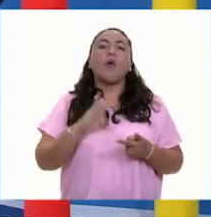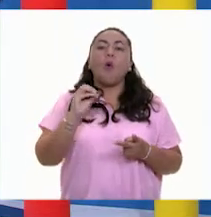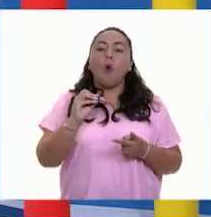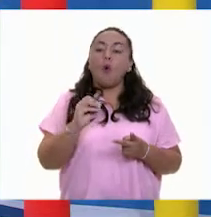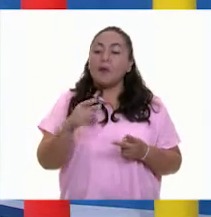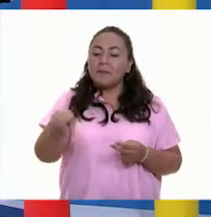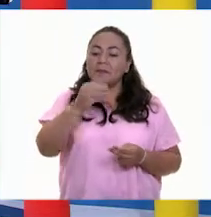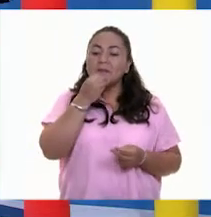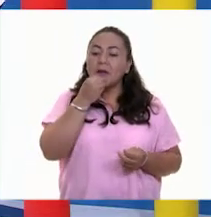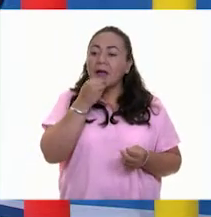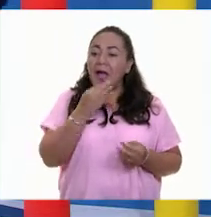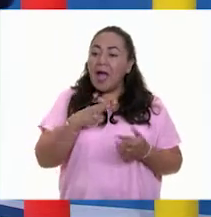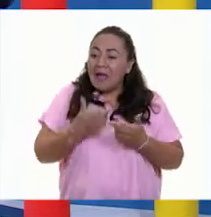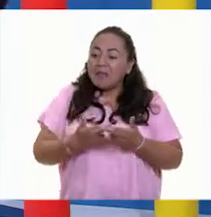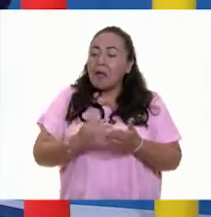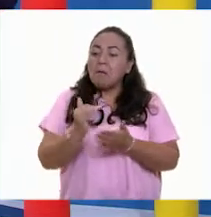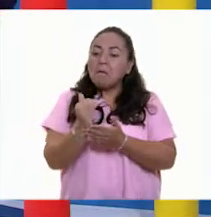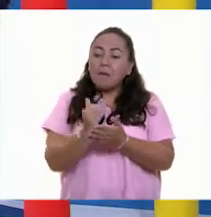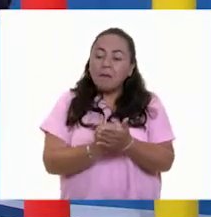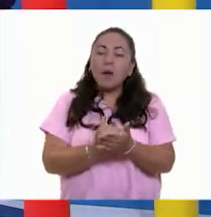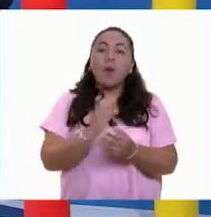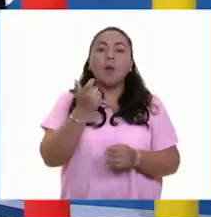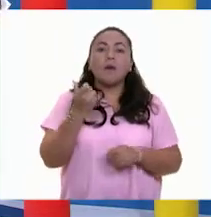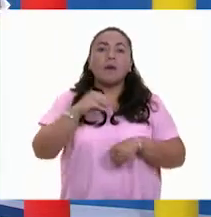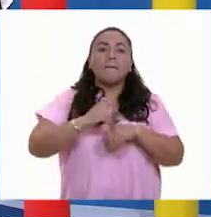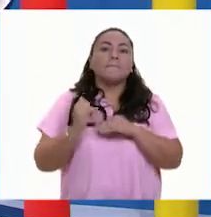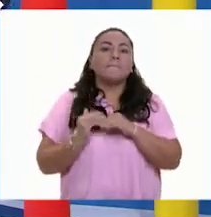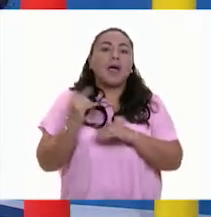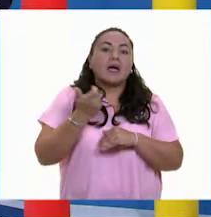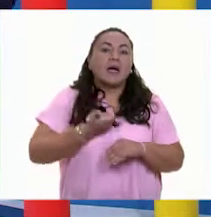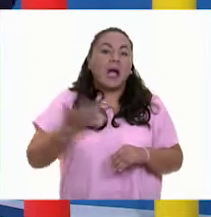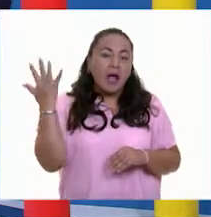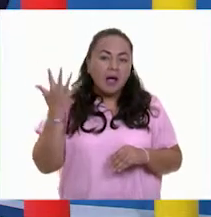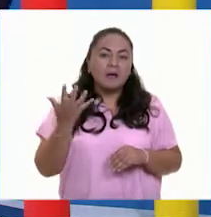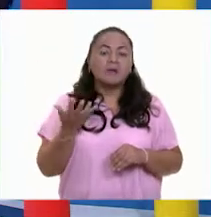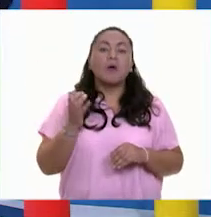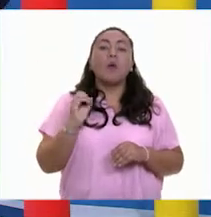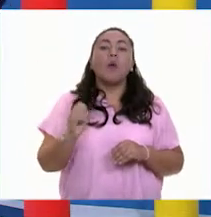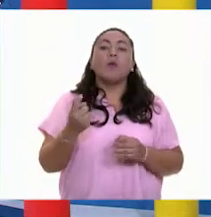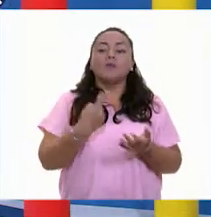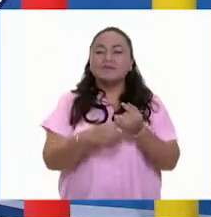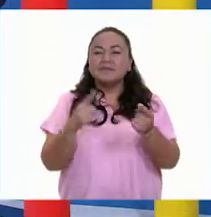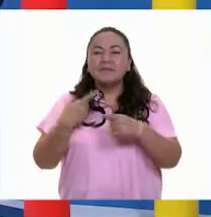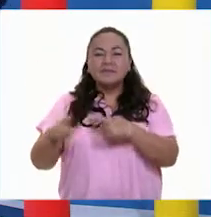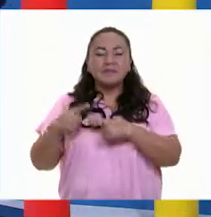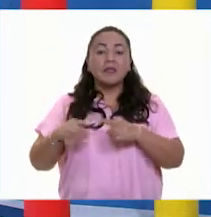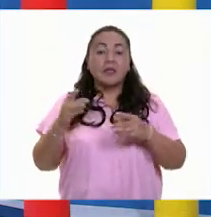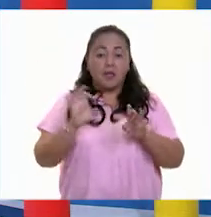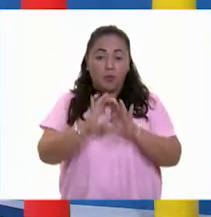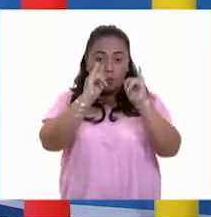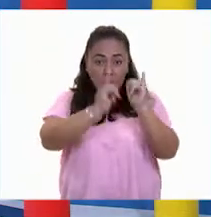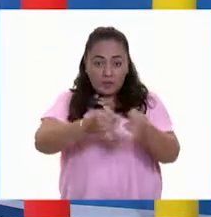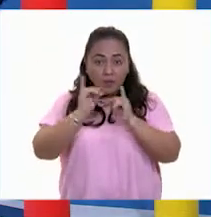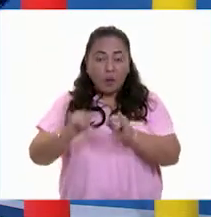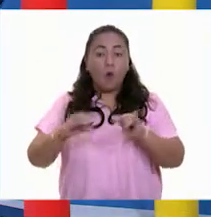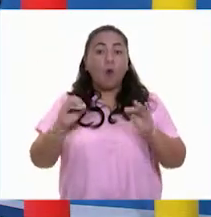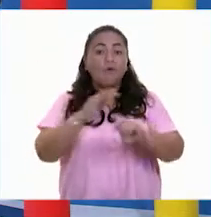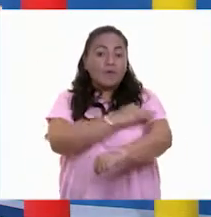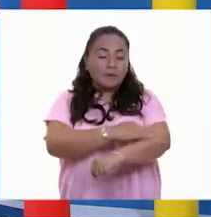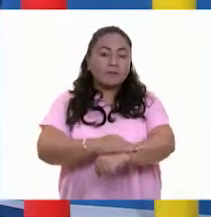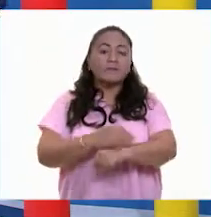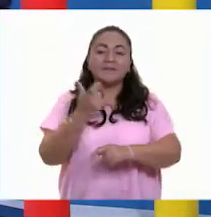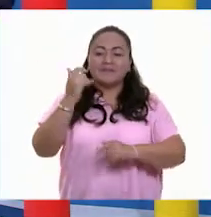productos y aumento de precios, incremento en la desigualdad de los ingresos individuales y familiares, desbalance en el